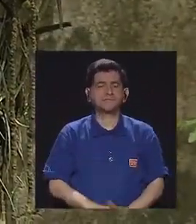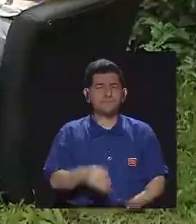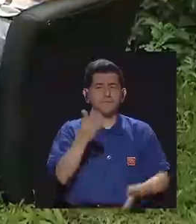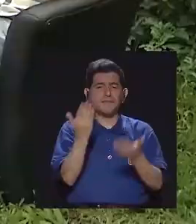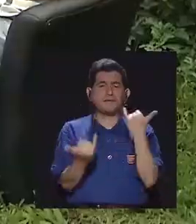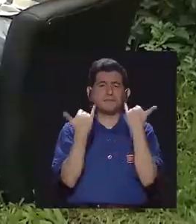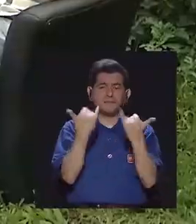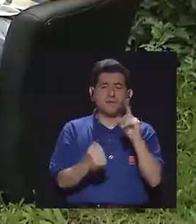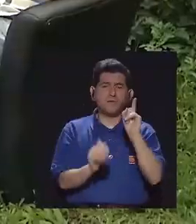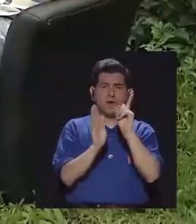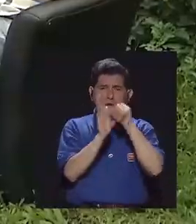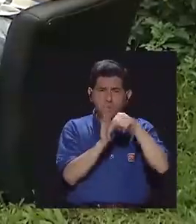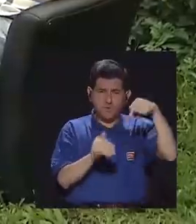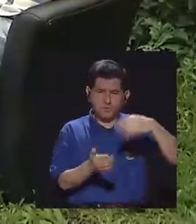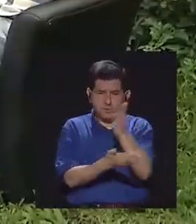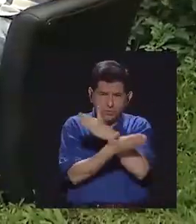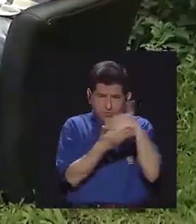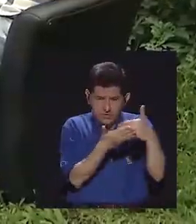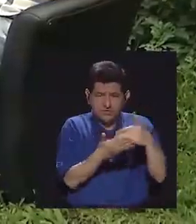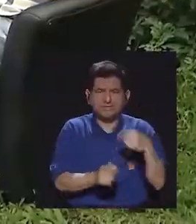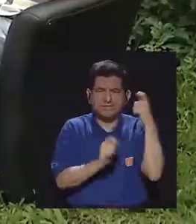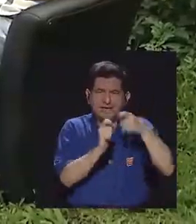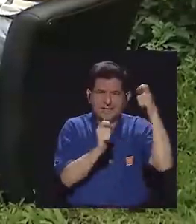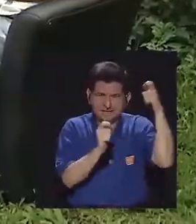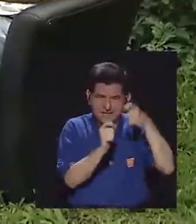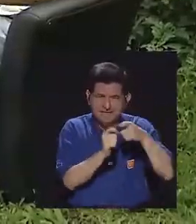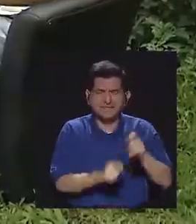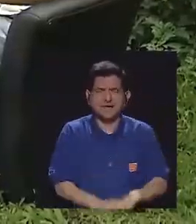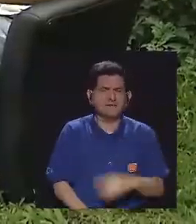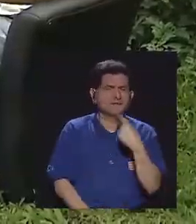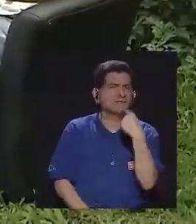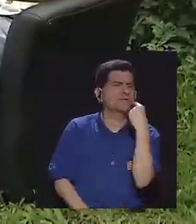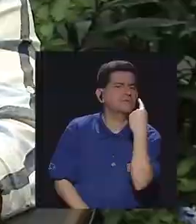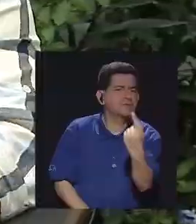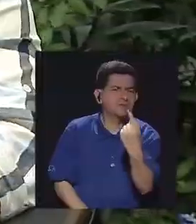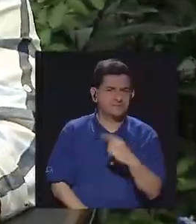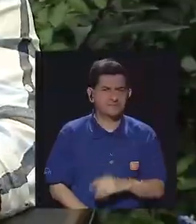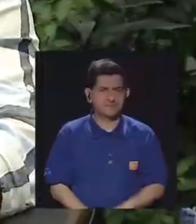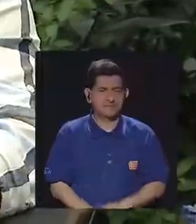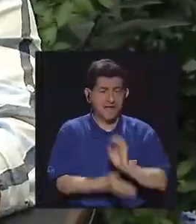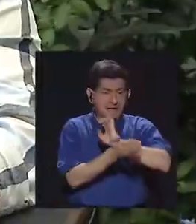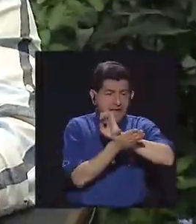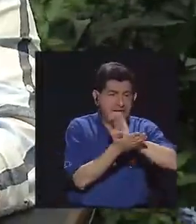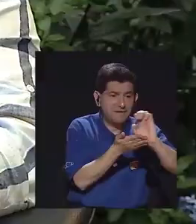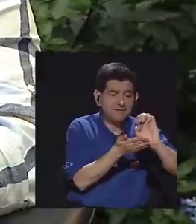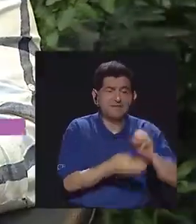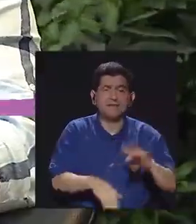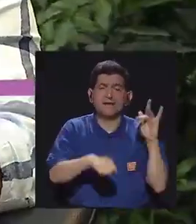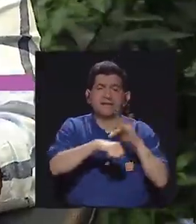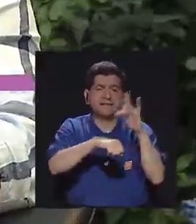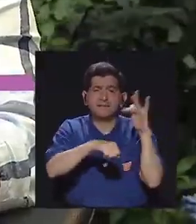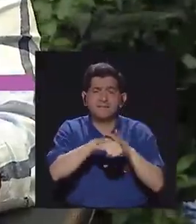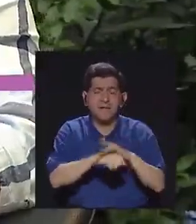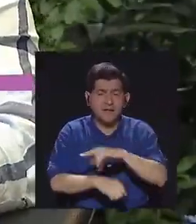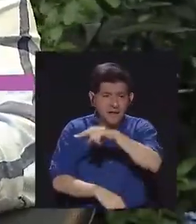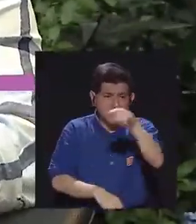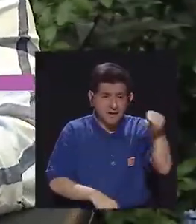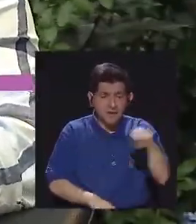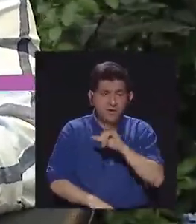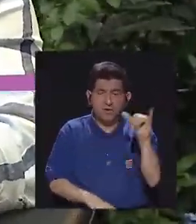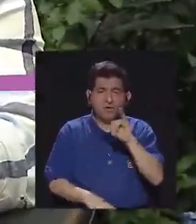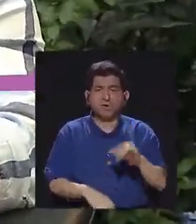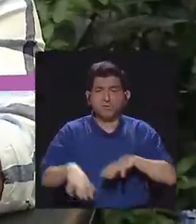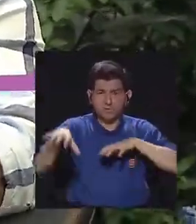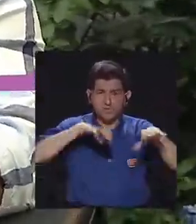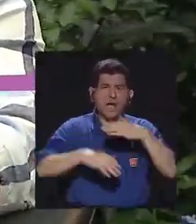vez en este minuto que nos queda de este bloque, ya propiamente, ¿no? Que es esto que usted mencionara, prevención temprana, ¿con ellos también se